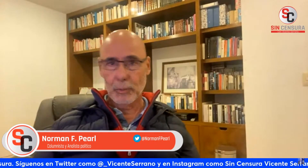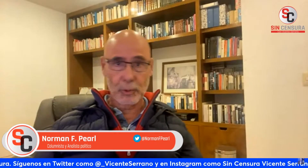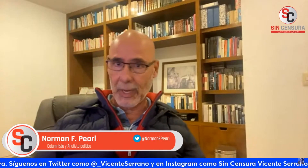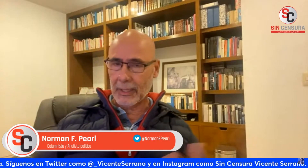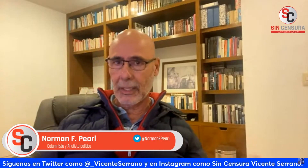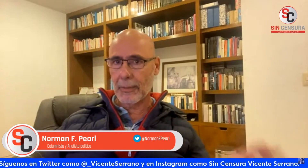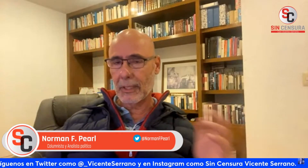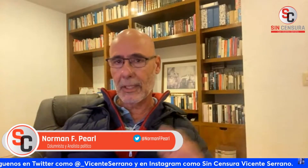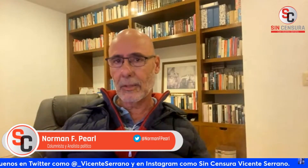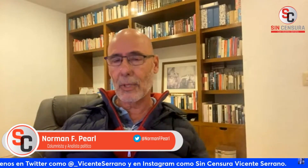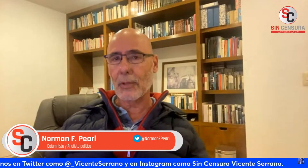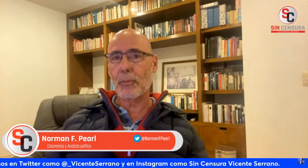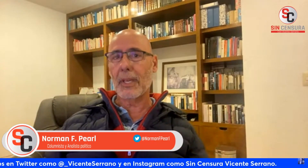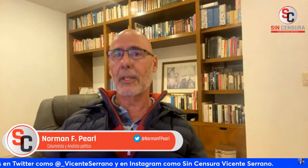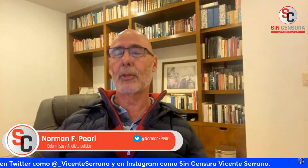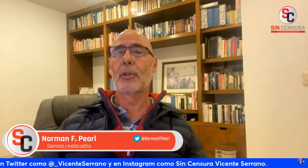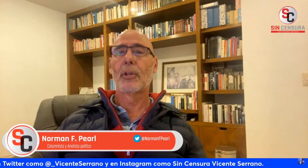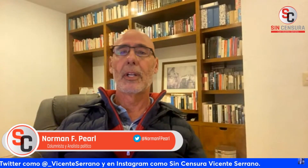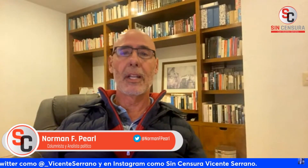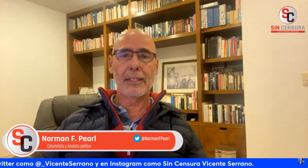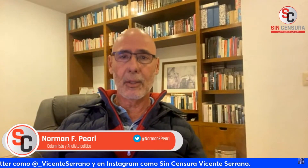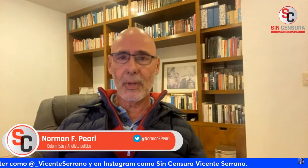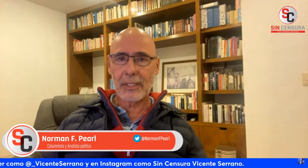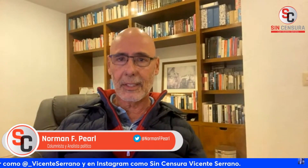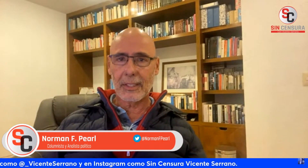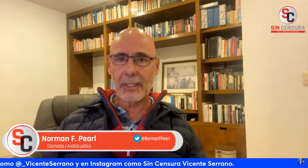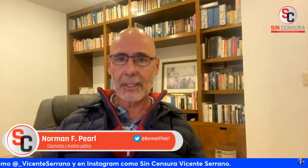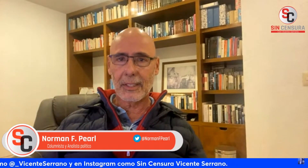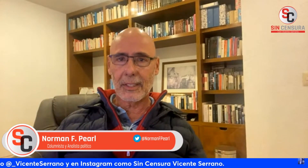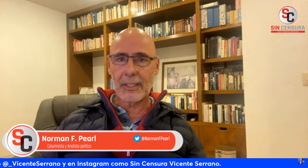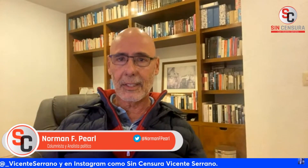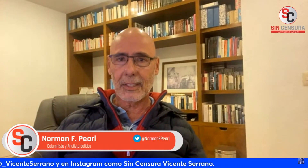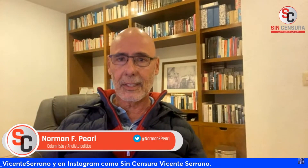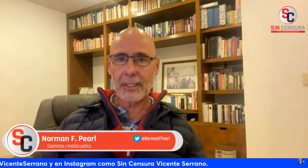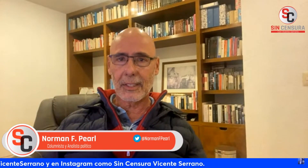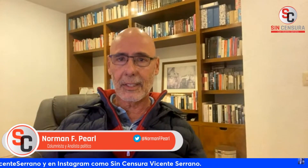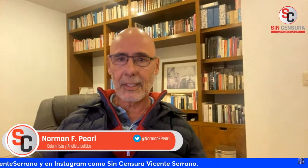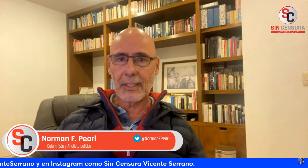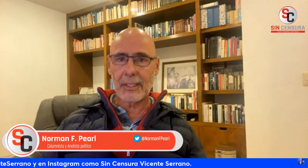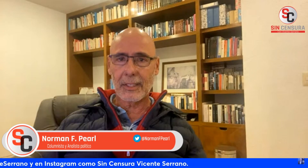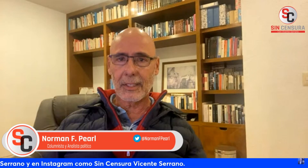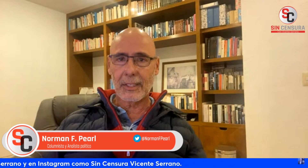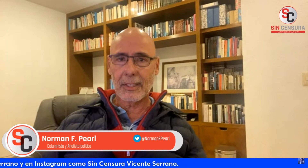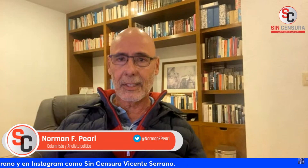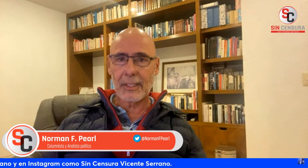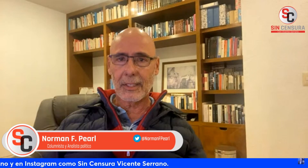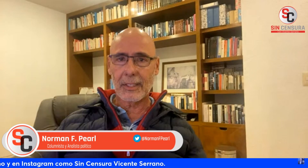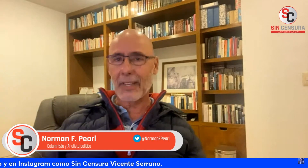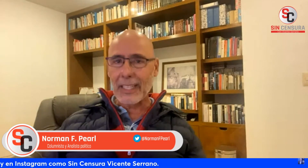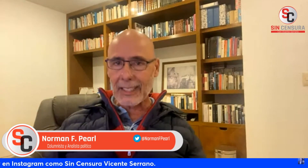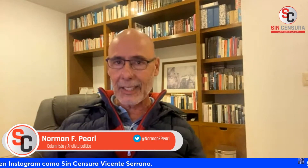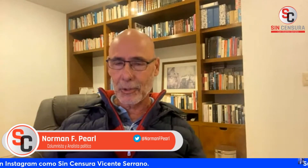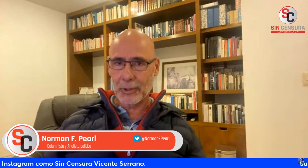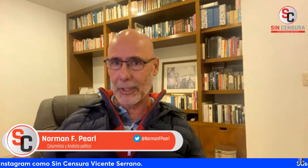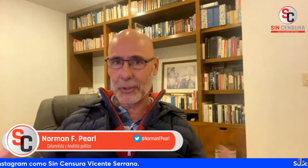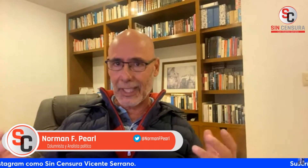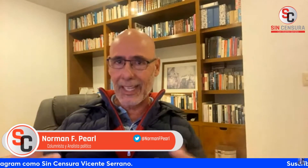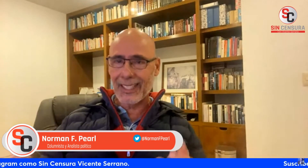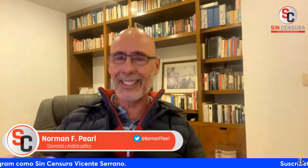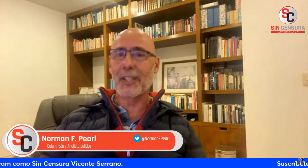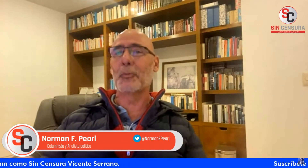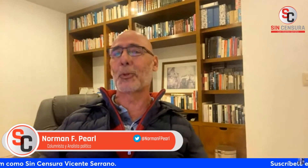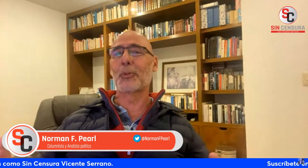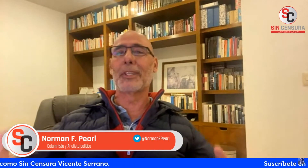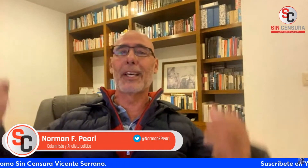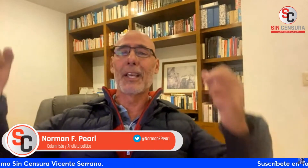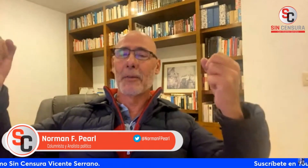encabezando, pues prácticamente desde hace un año y medio, las encuestas, ¿no? Y esto pues, los tiene frenéticos. Ellos